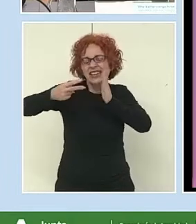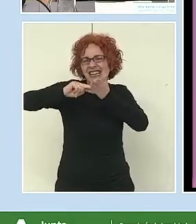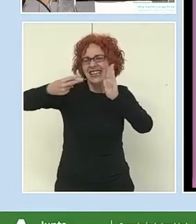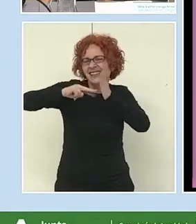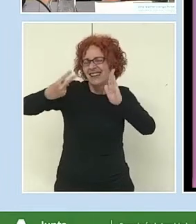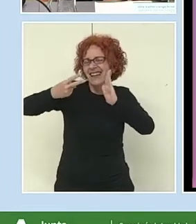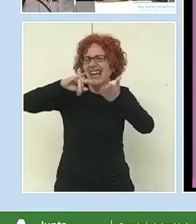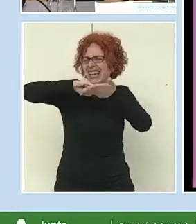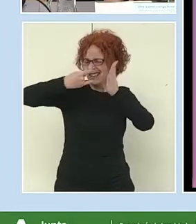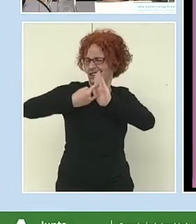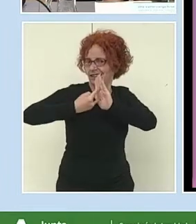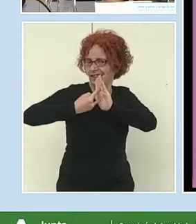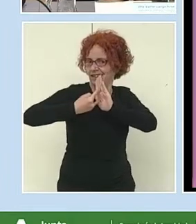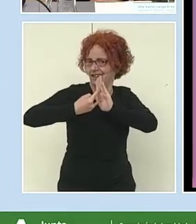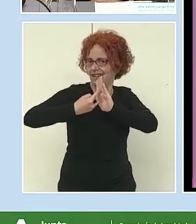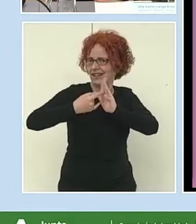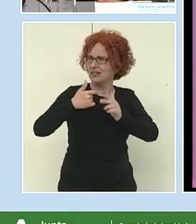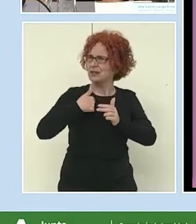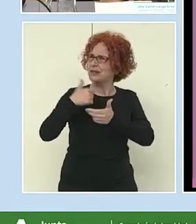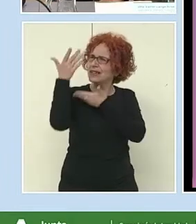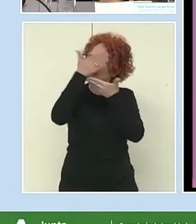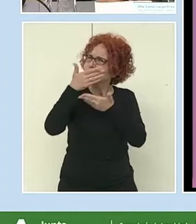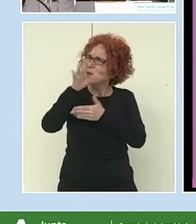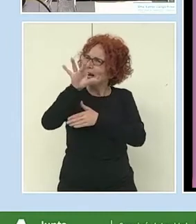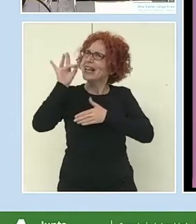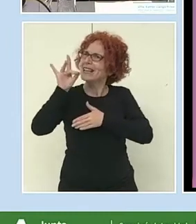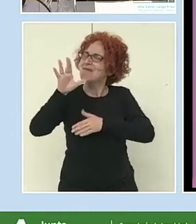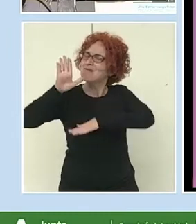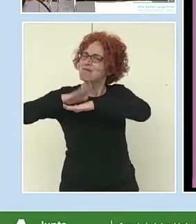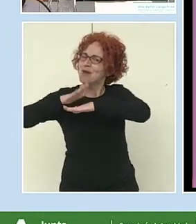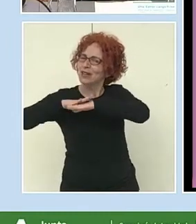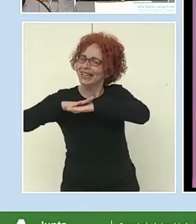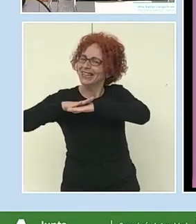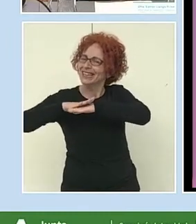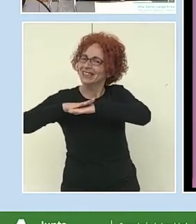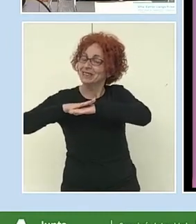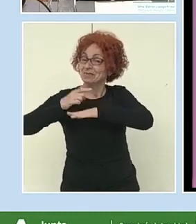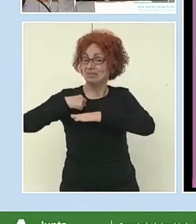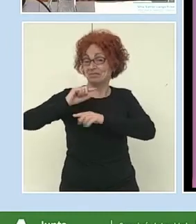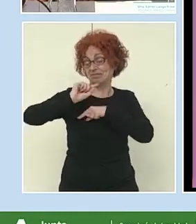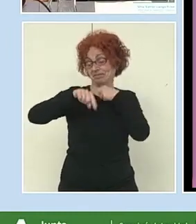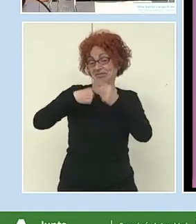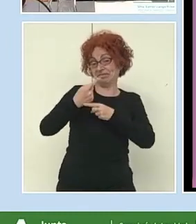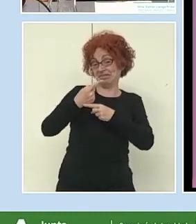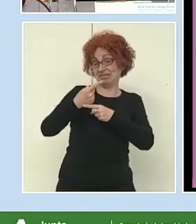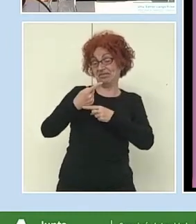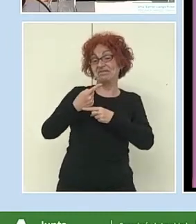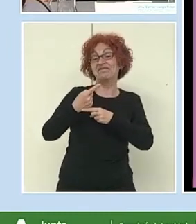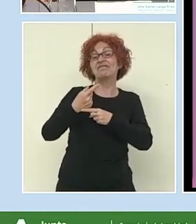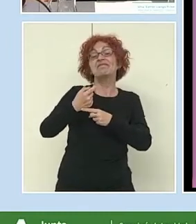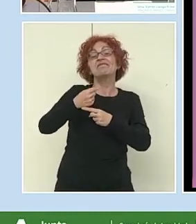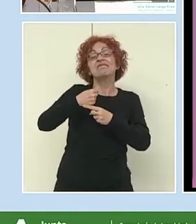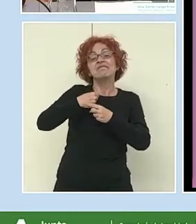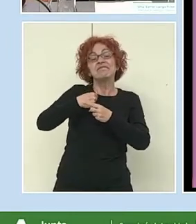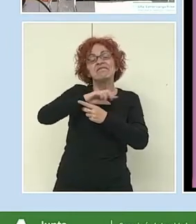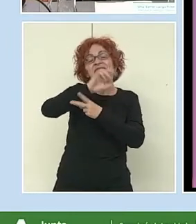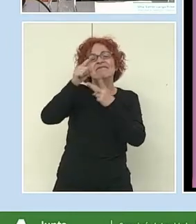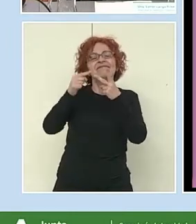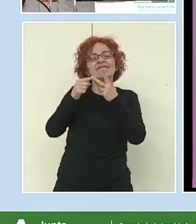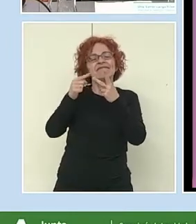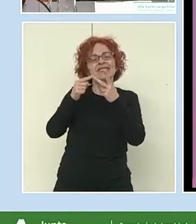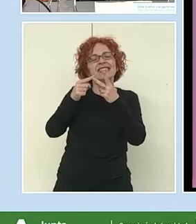ingeniera. Después creo que ya por la presentación esta pregunta yo creo que ya tiene respuesta, pero la voy a desarrollar, si es que